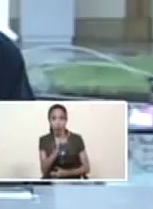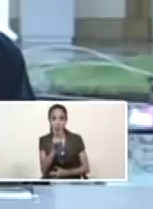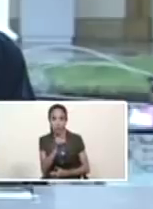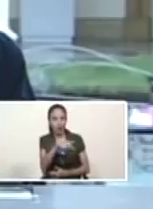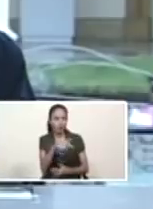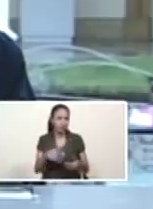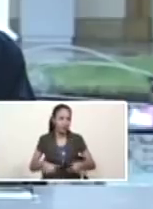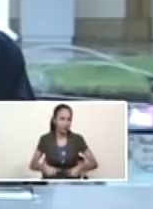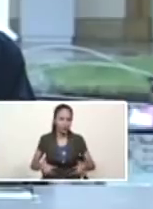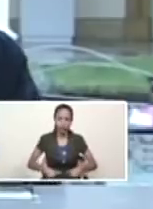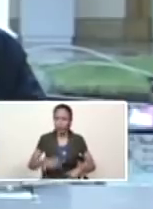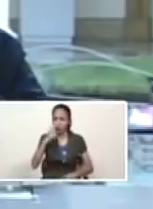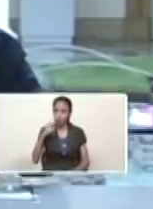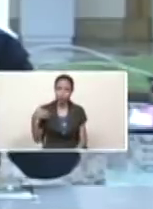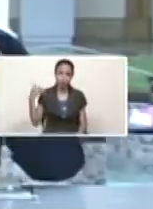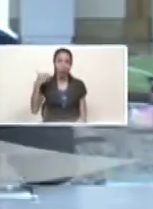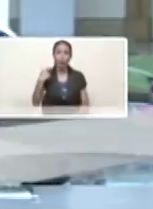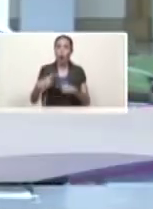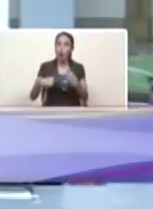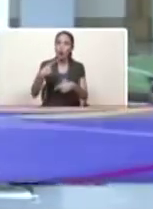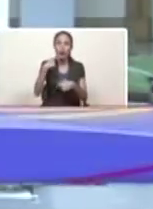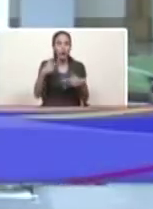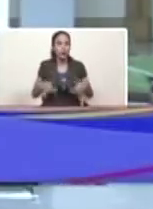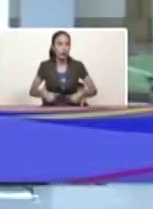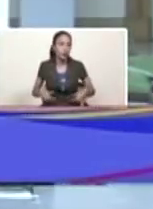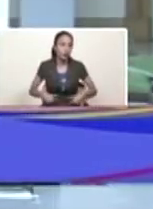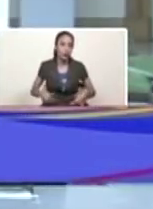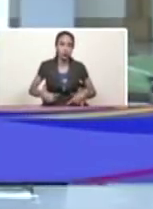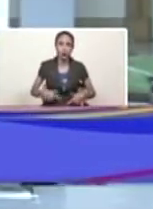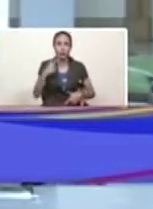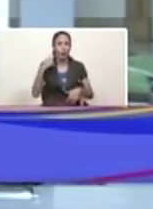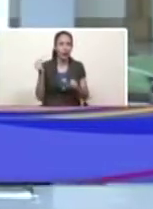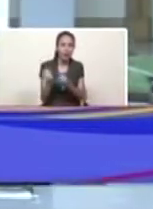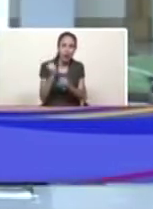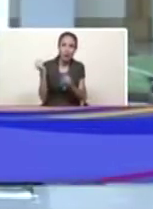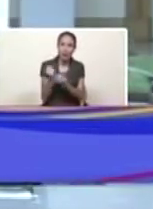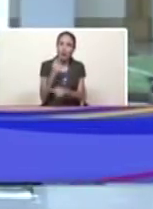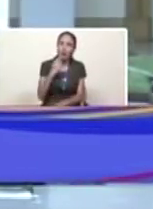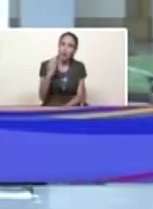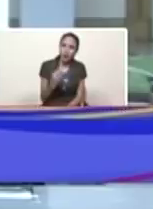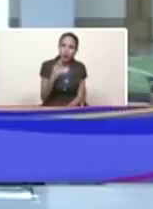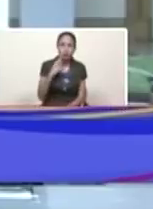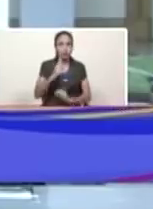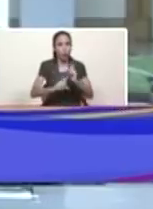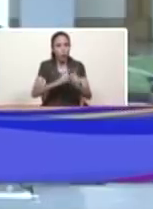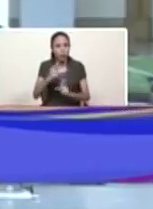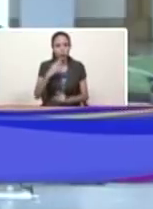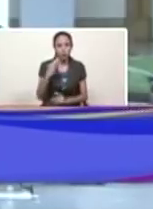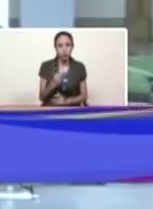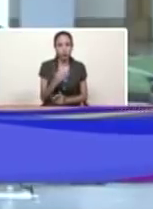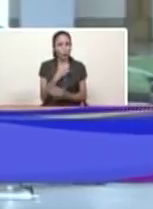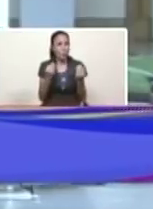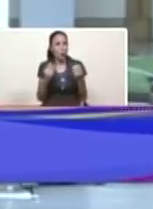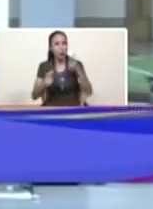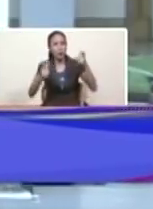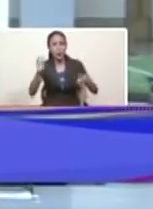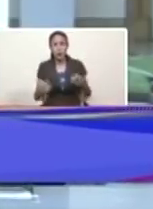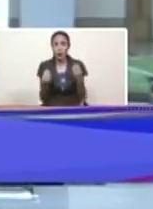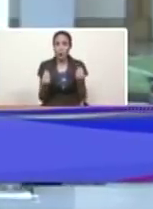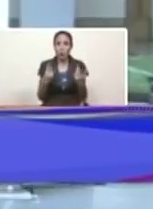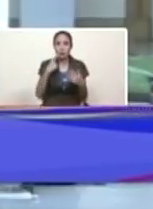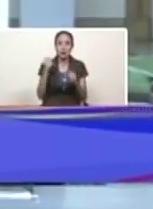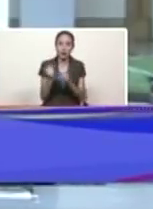esfuerzo inmenso que hacen miles de venezolanos que si trabajan que si producen miles miles de productores